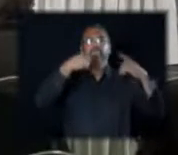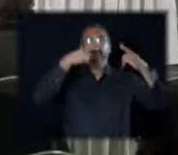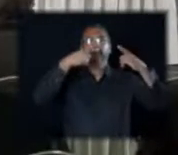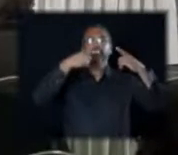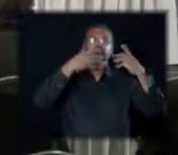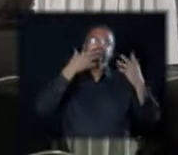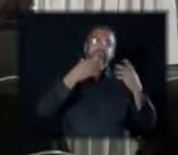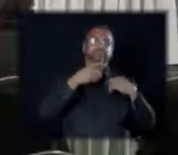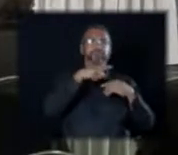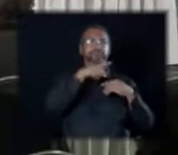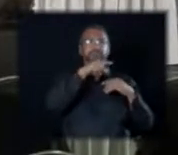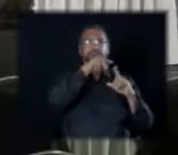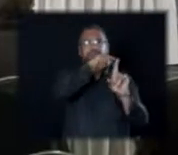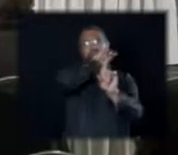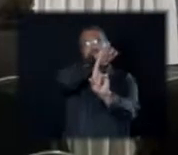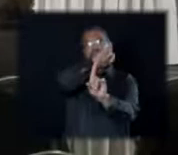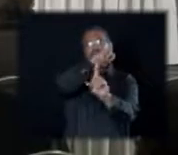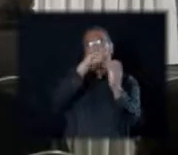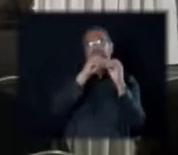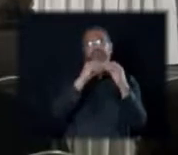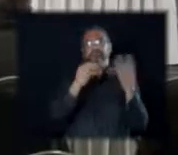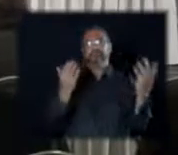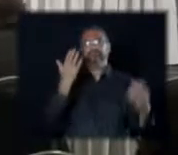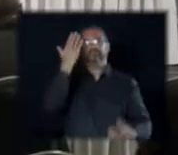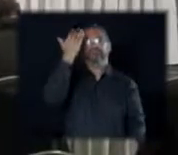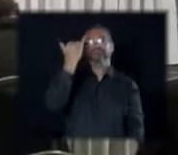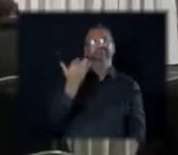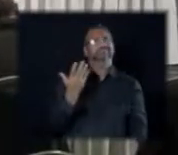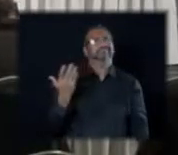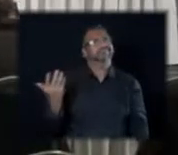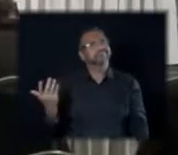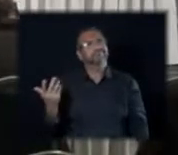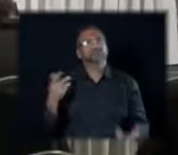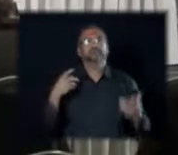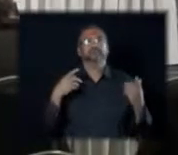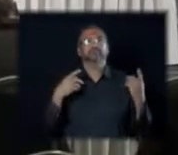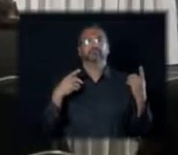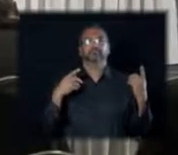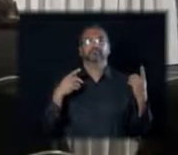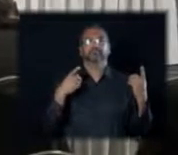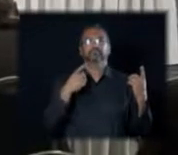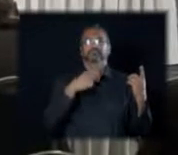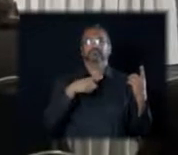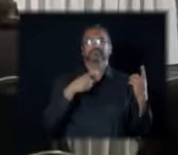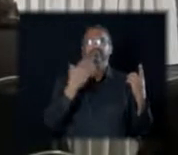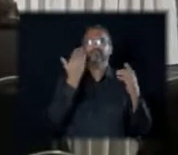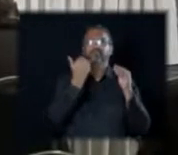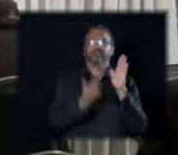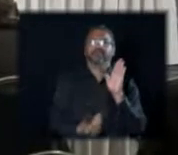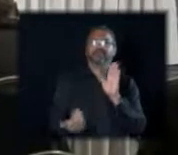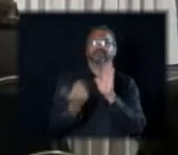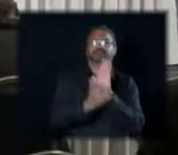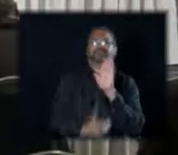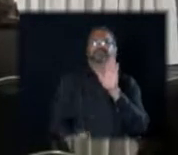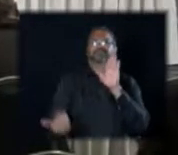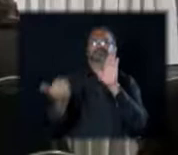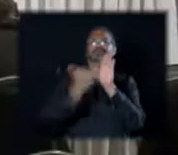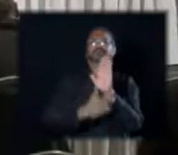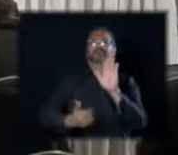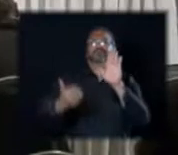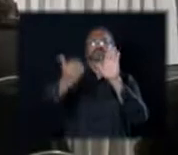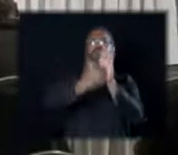miembros del panel hagan sus alocuciones iniciales y que se enfoquen también en por qué nosotros